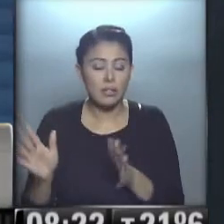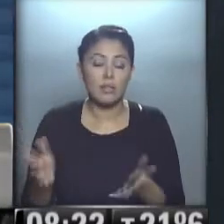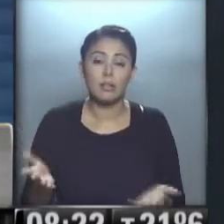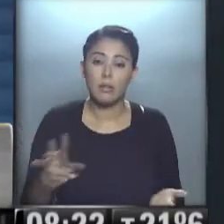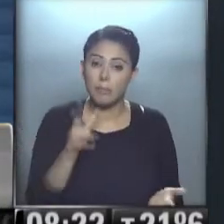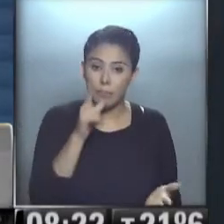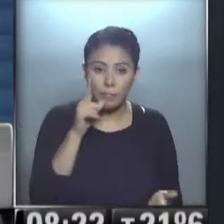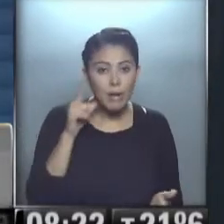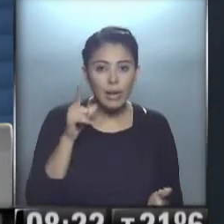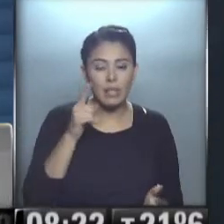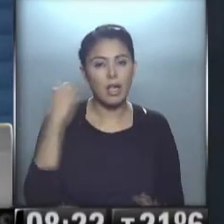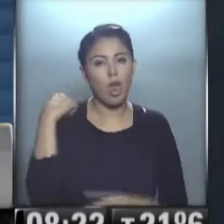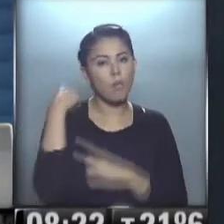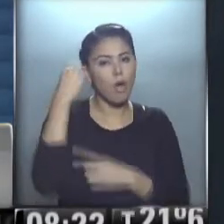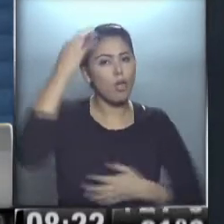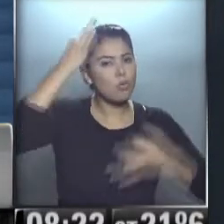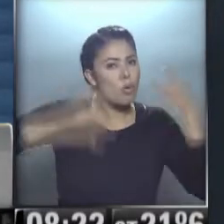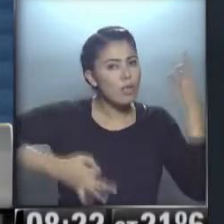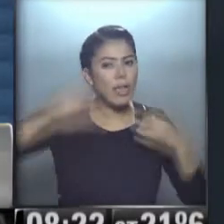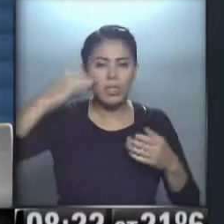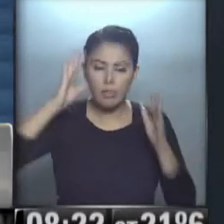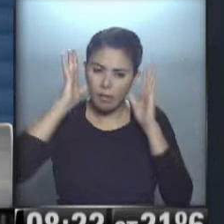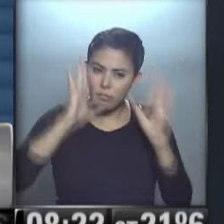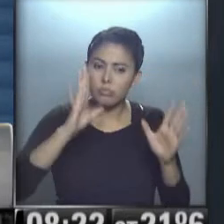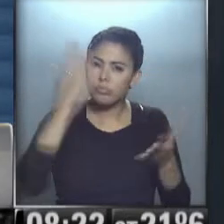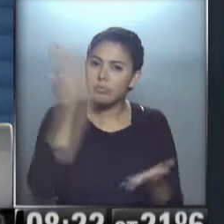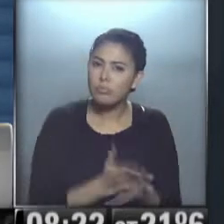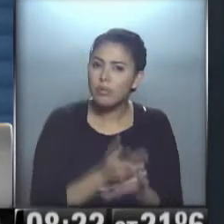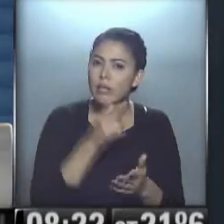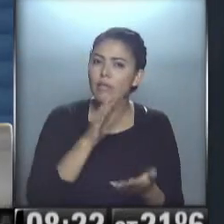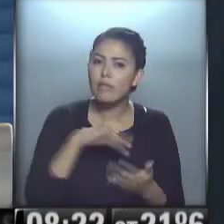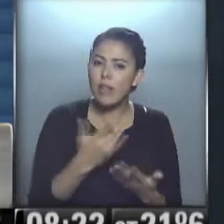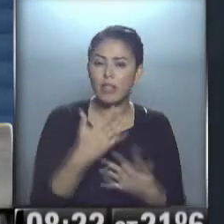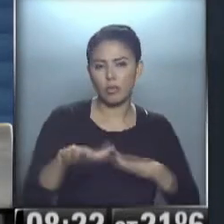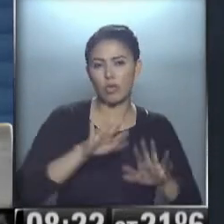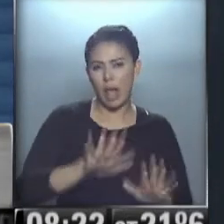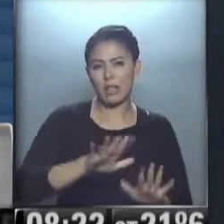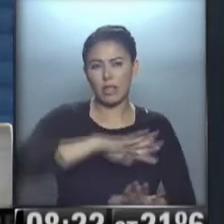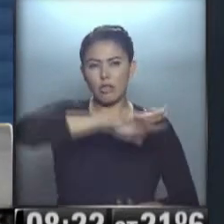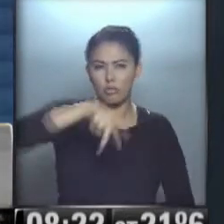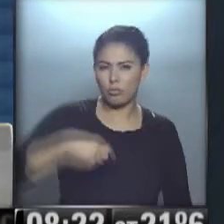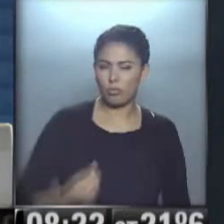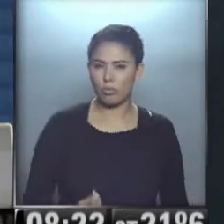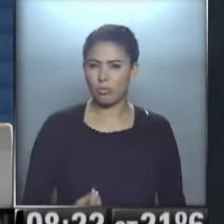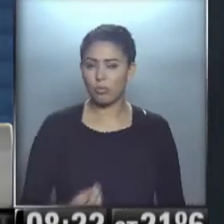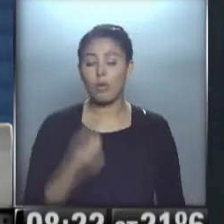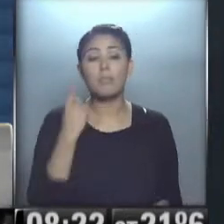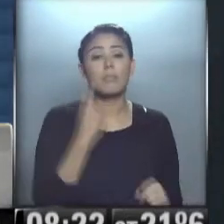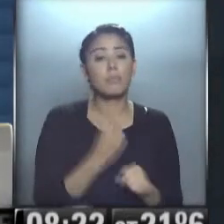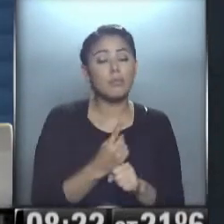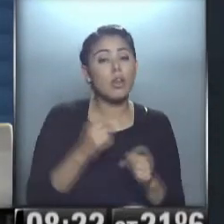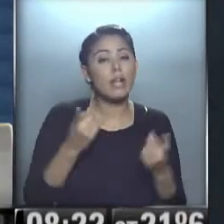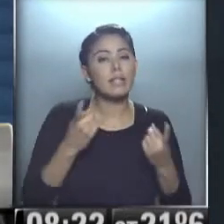que el Poder Judicial debe actuar muy eficazmente ante este tipo de hechos vandálicos. Primero, porque es